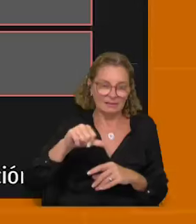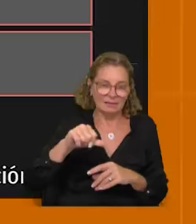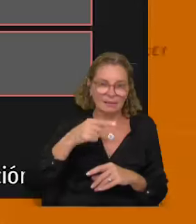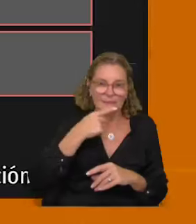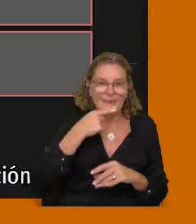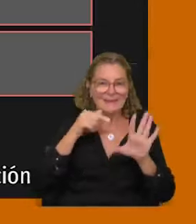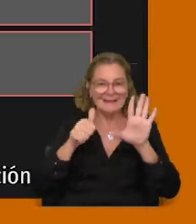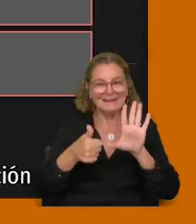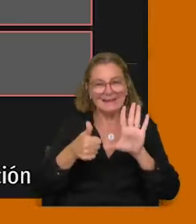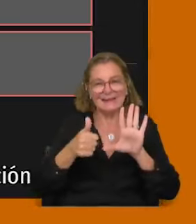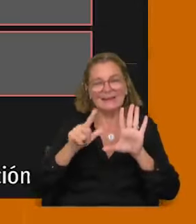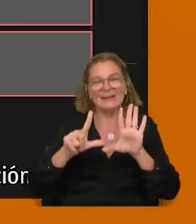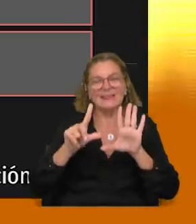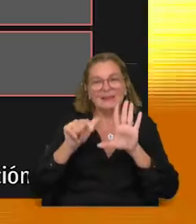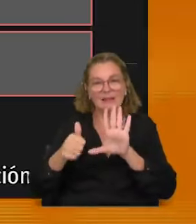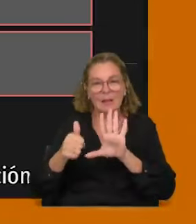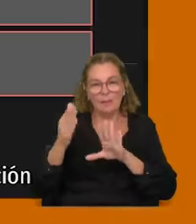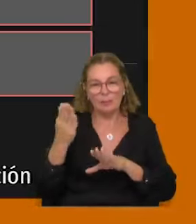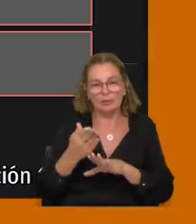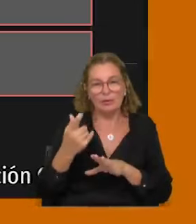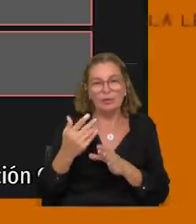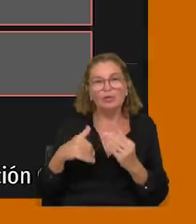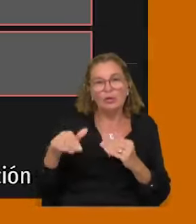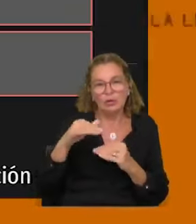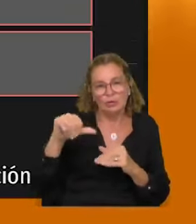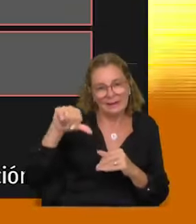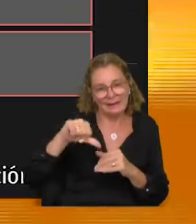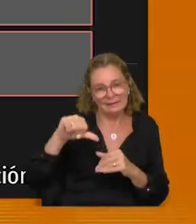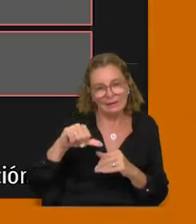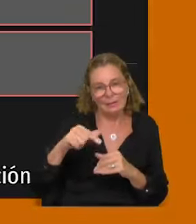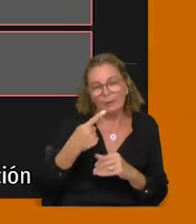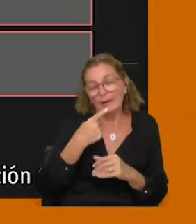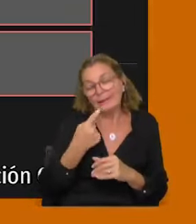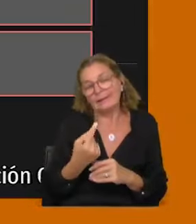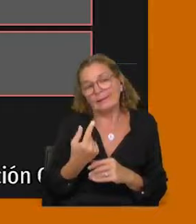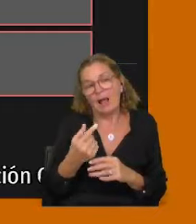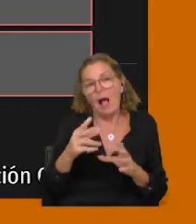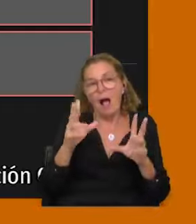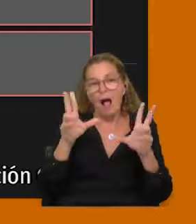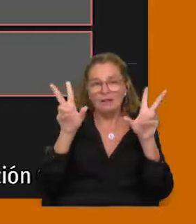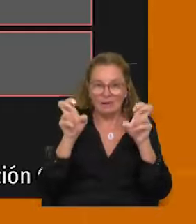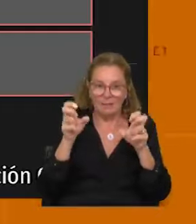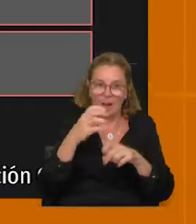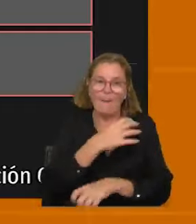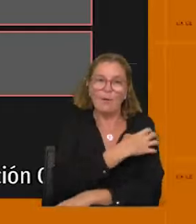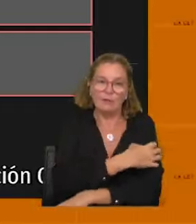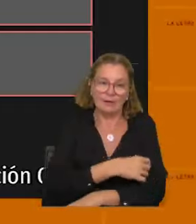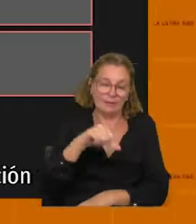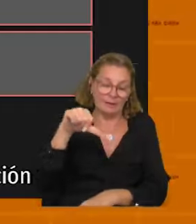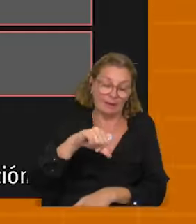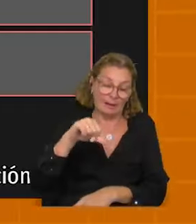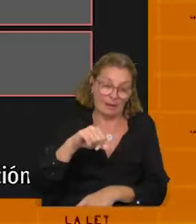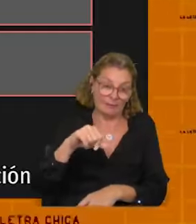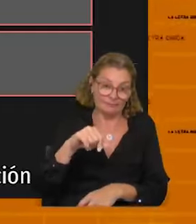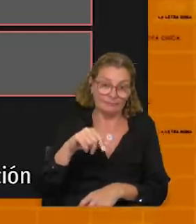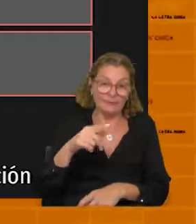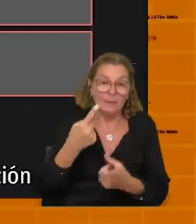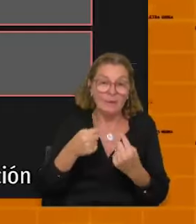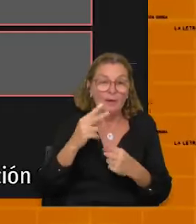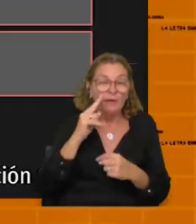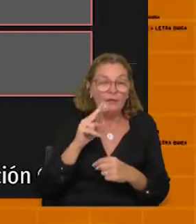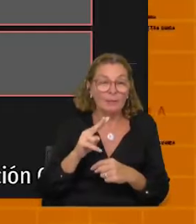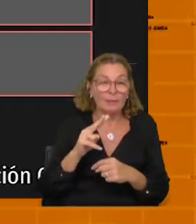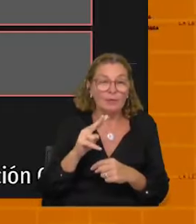76 si bien todos generan reacciones negativas porque la noticia de aumento de pobreza es negativa en sí misma vemos que